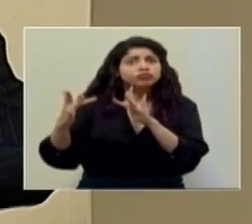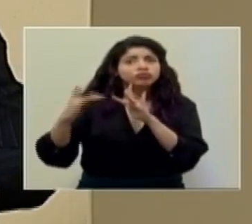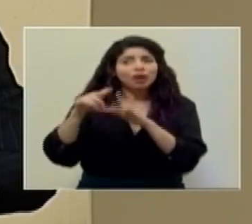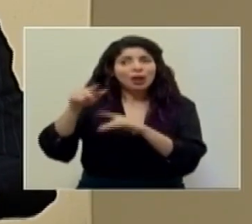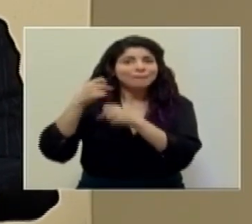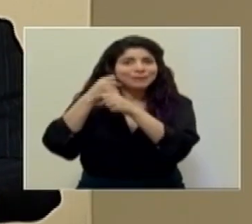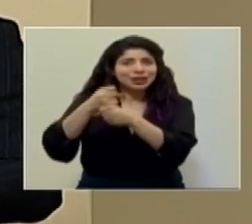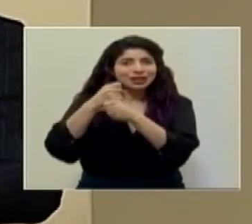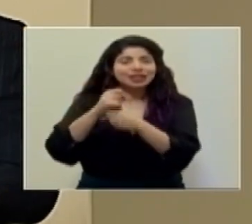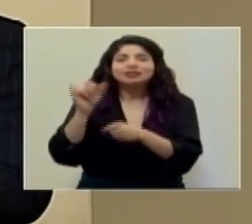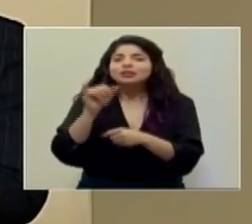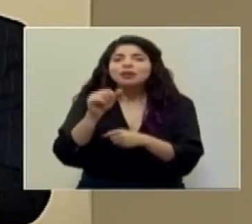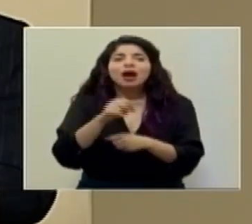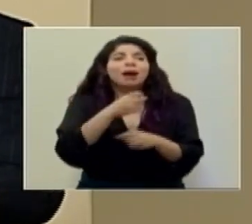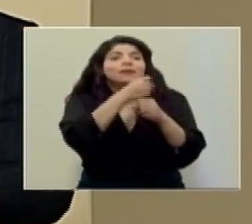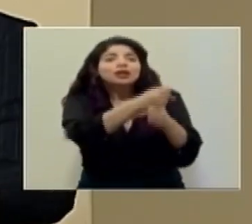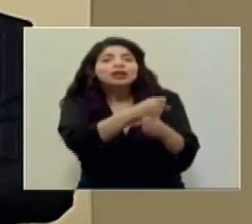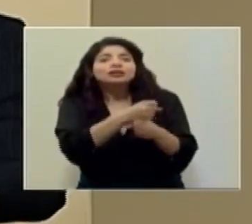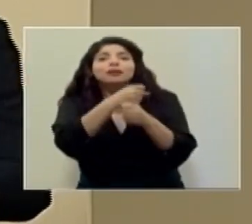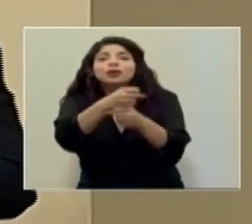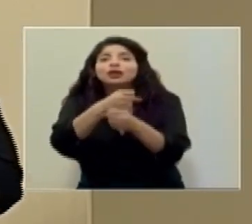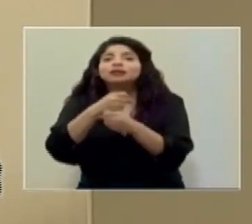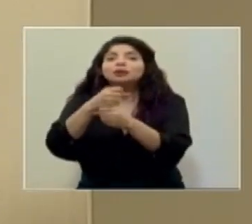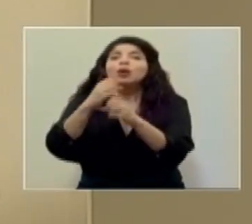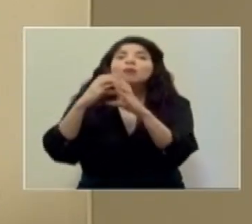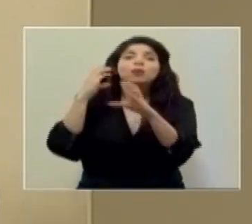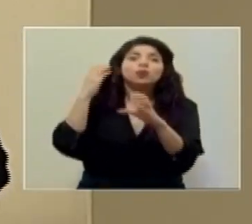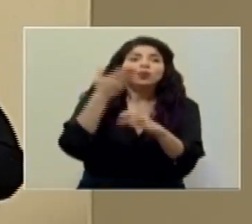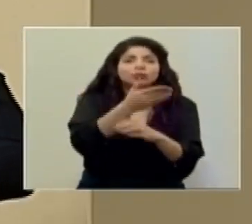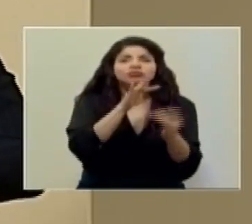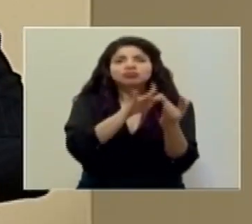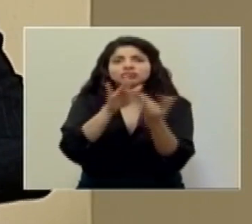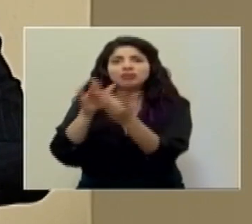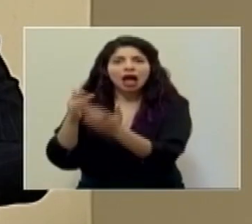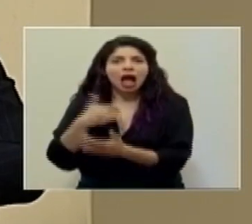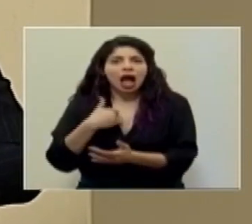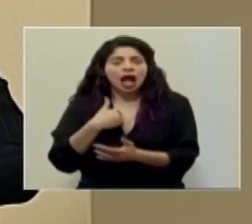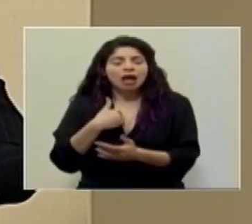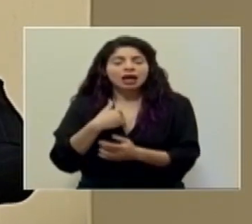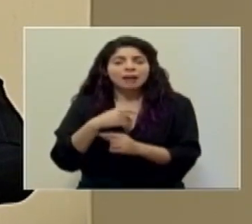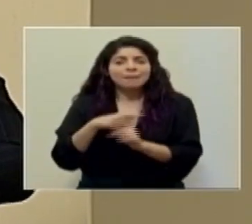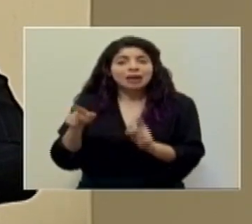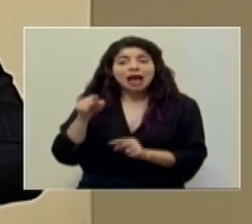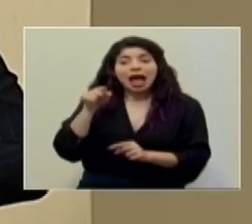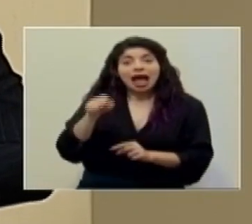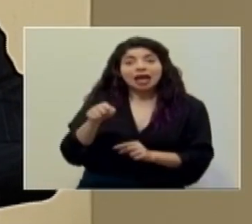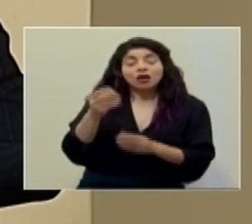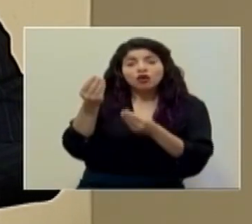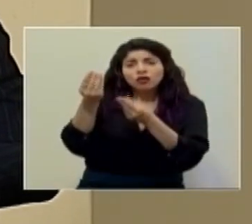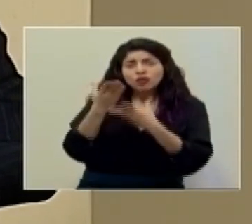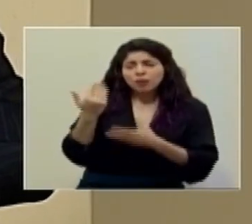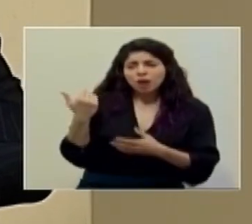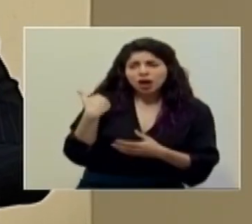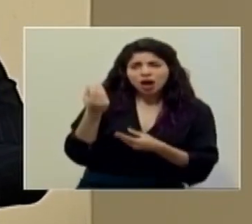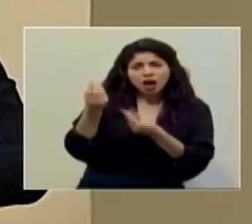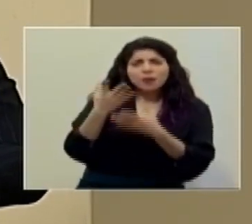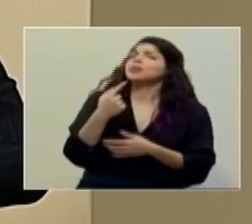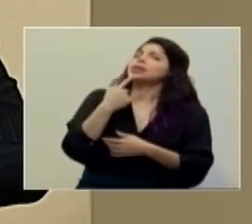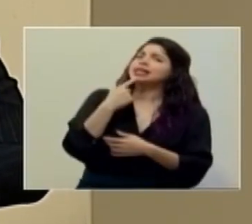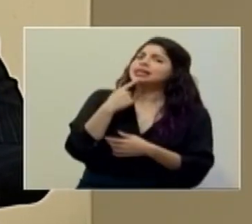los manifestantes, como los tiene con los manifestantes de los autobuseros en este caso. No obstante, ahí la información que se me da es